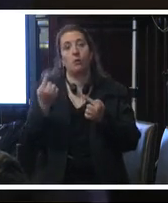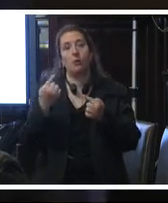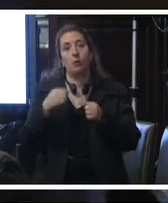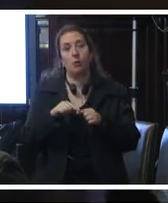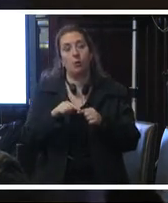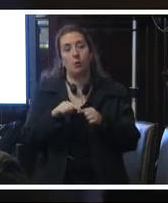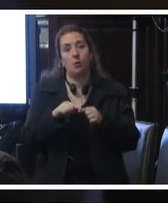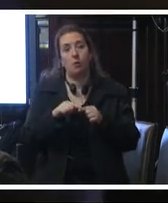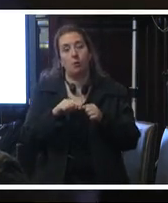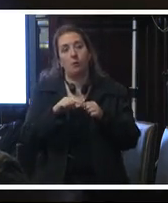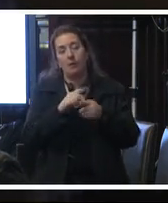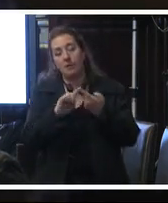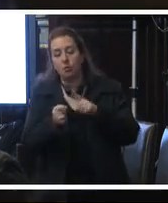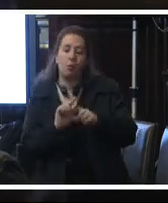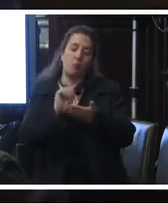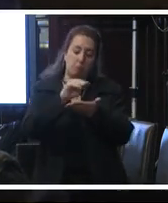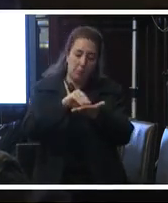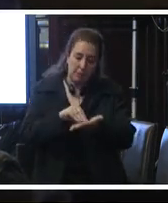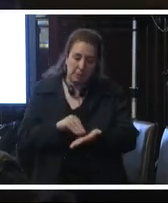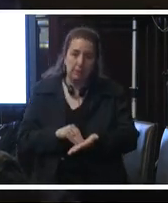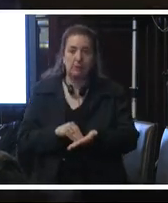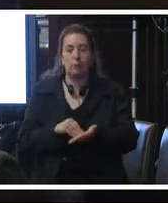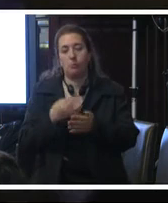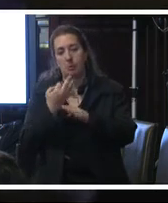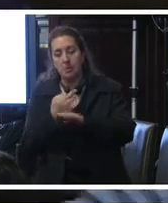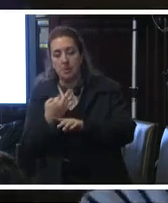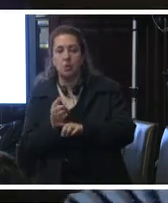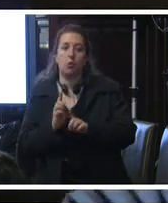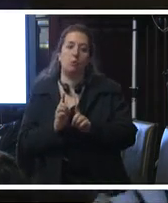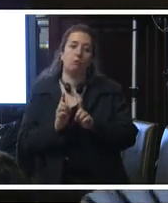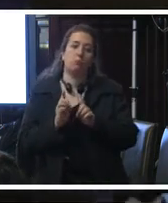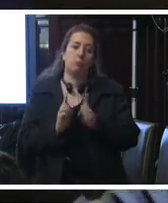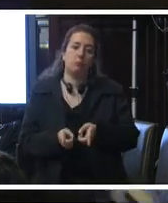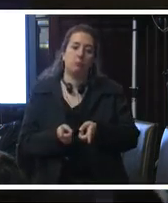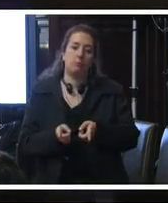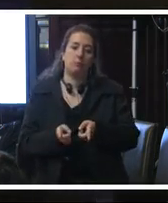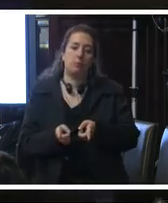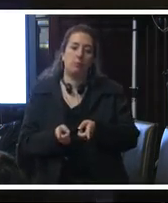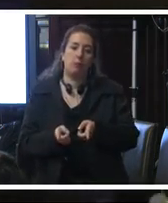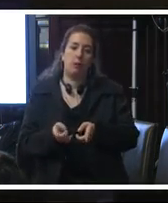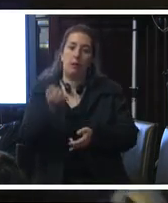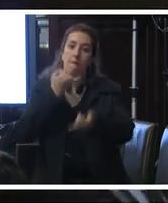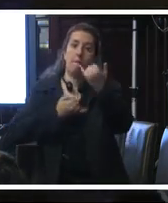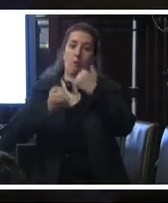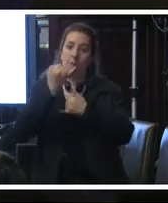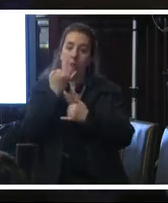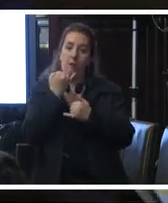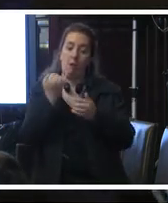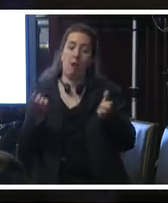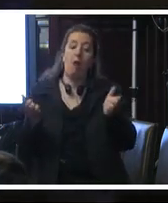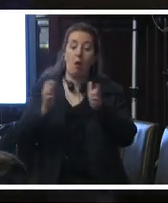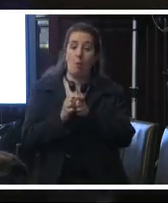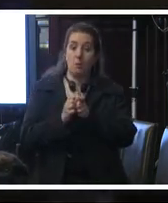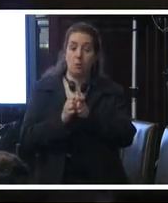protocolo, como los registros, las capacitación, etcétera, que también mantengan informada la comisión